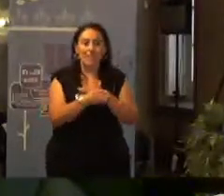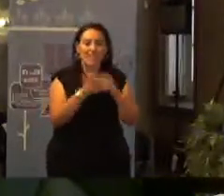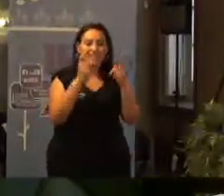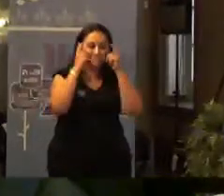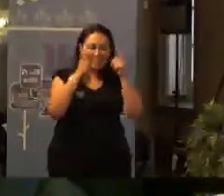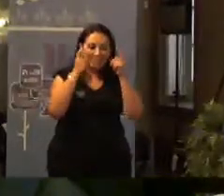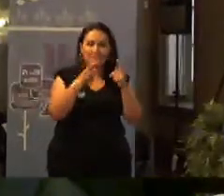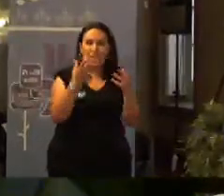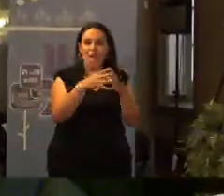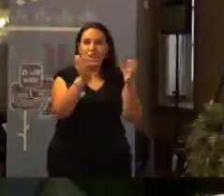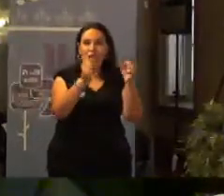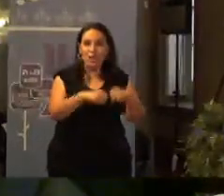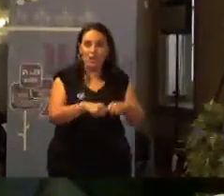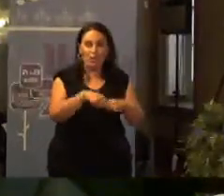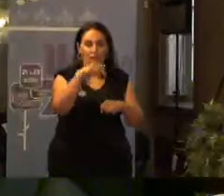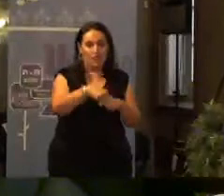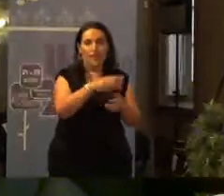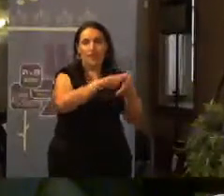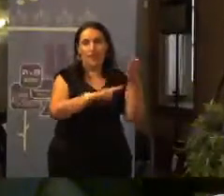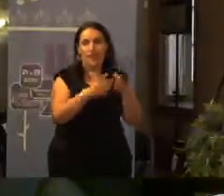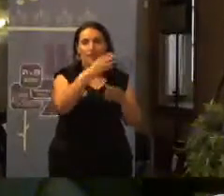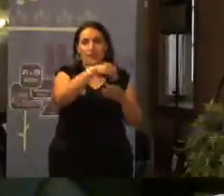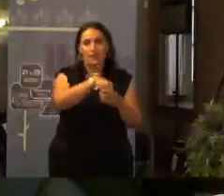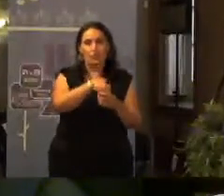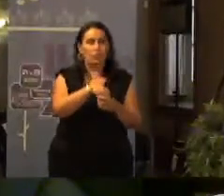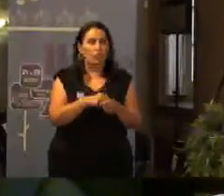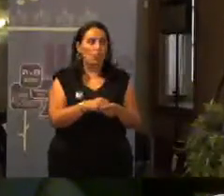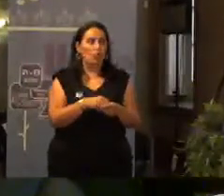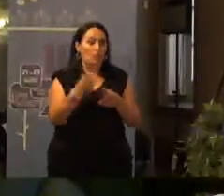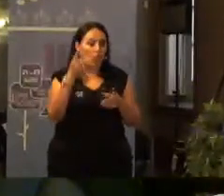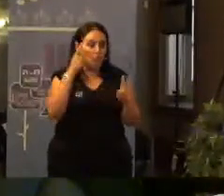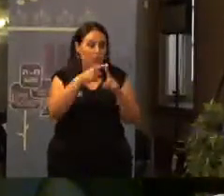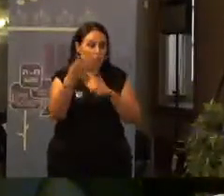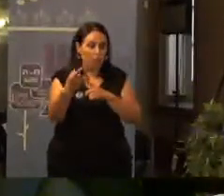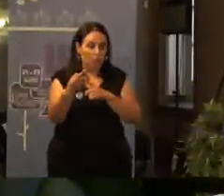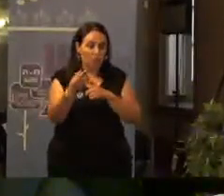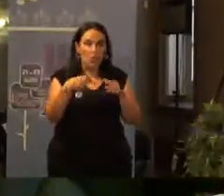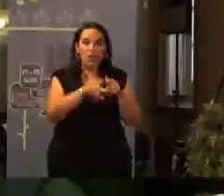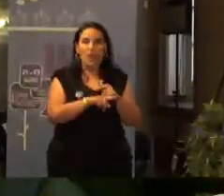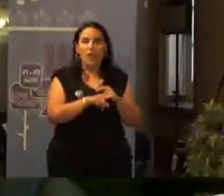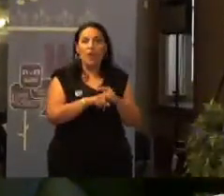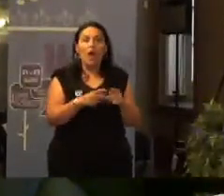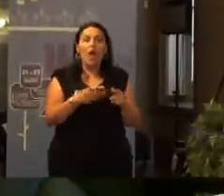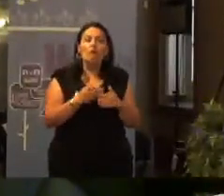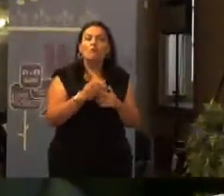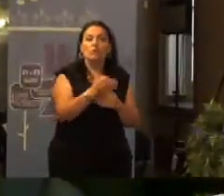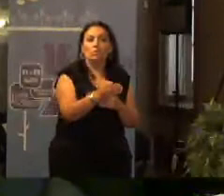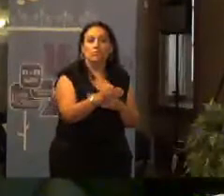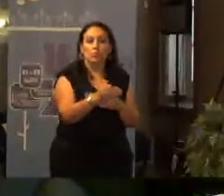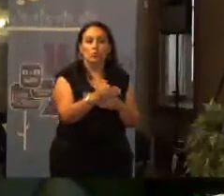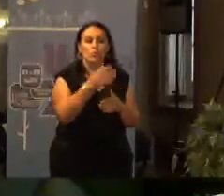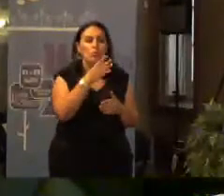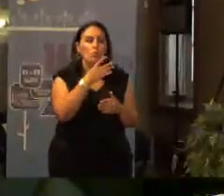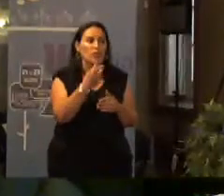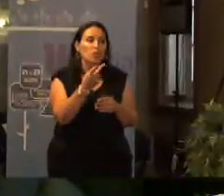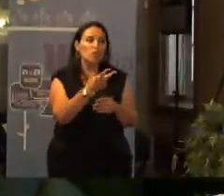de casa, dentro de Galiza, que vayan na dirección correcta sobre todo tendo en conta que das dous eixos de